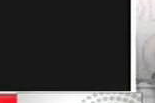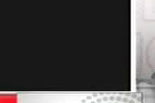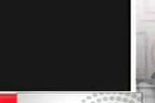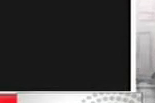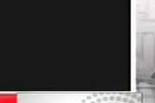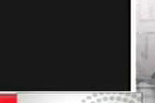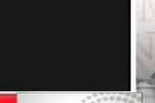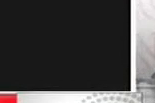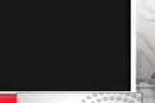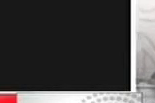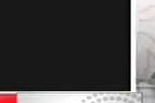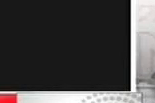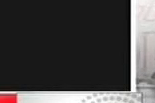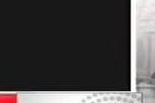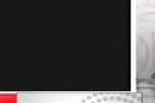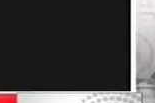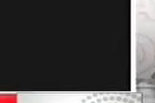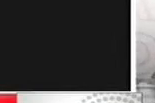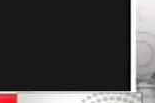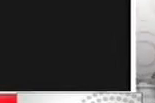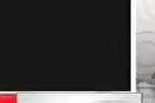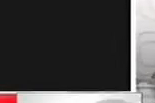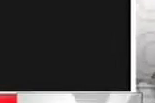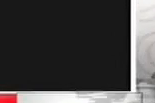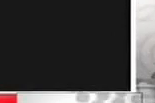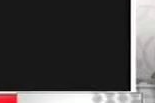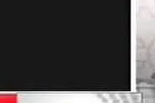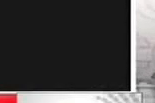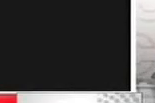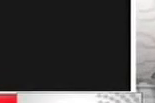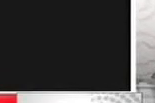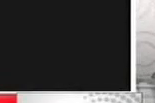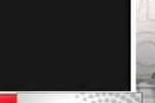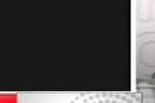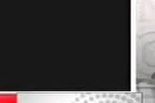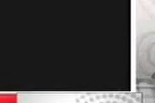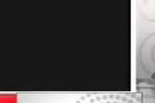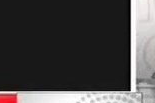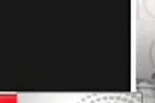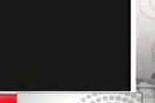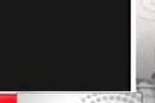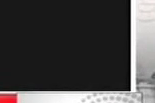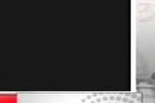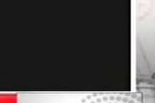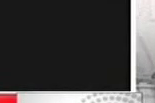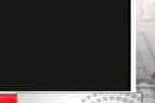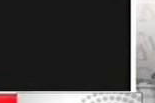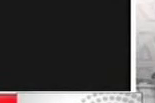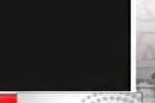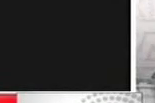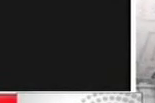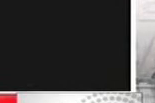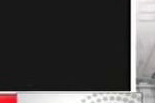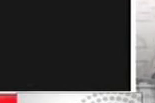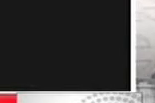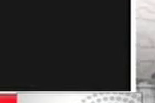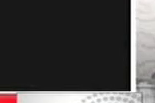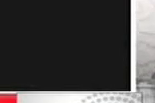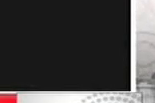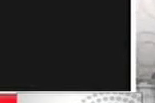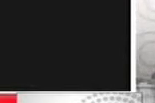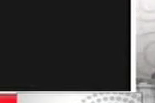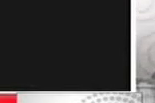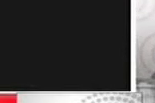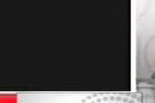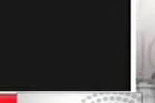25.655 millones de soles. Para la intervención de 11.000, para la ejecución de 11.000